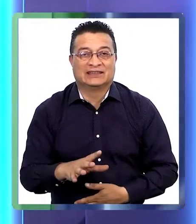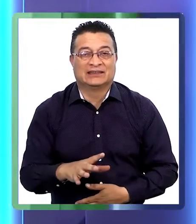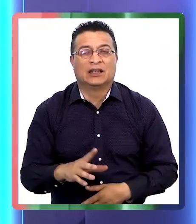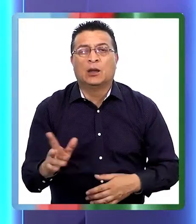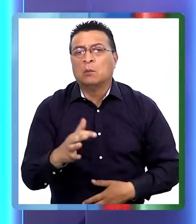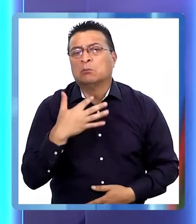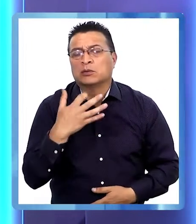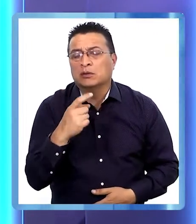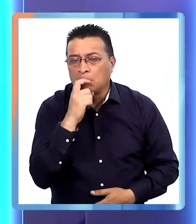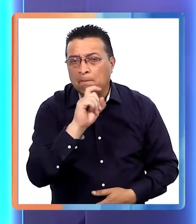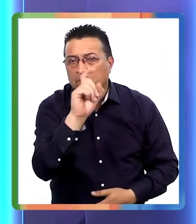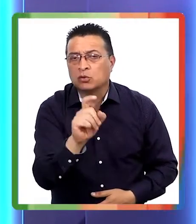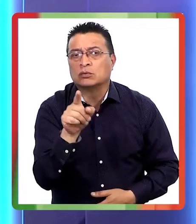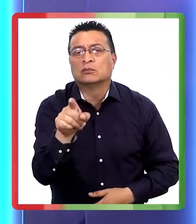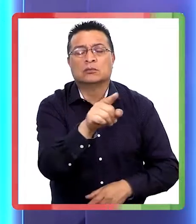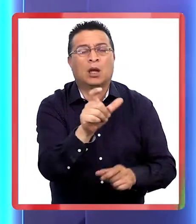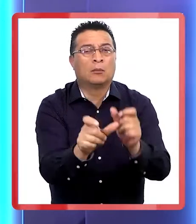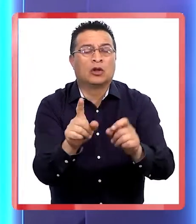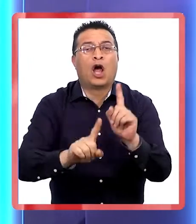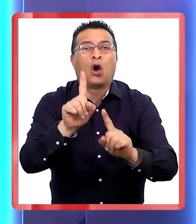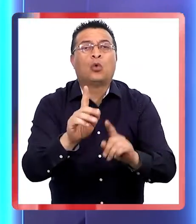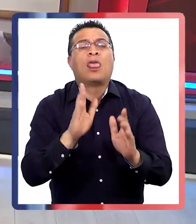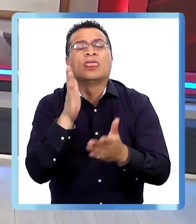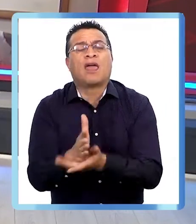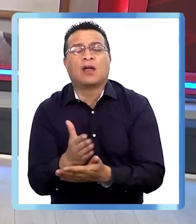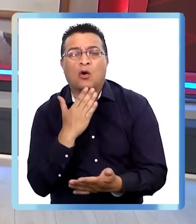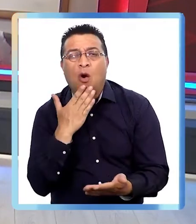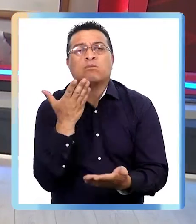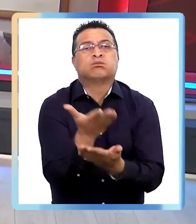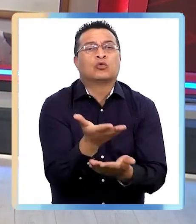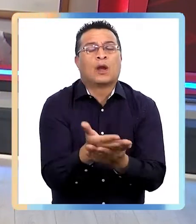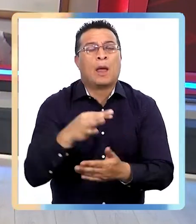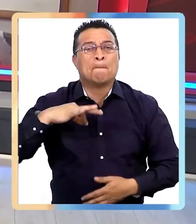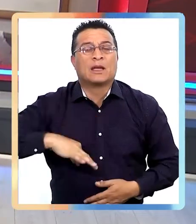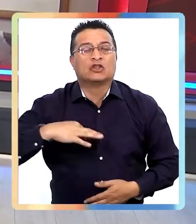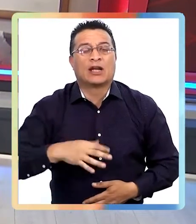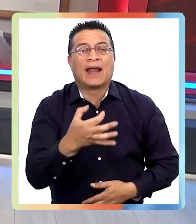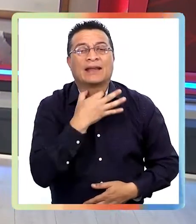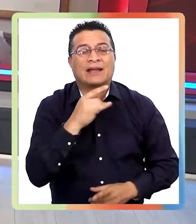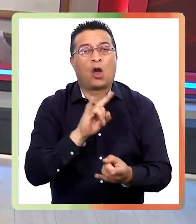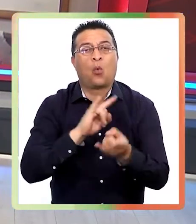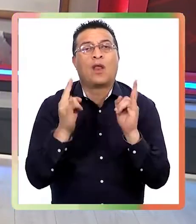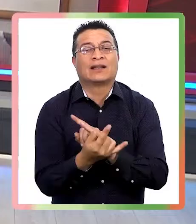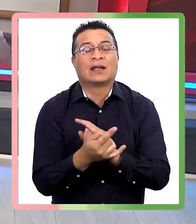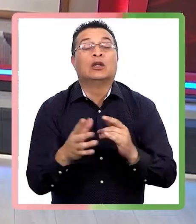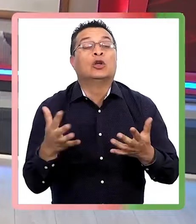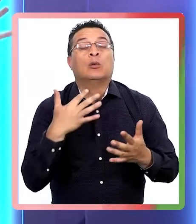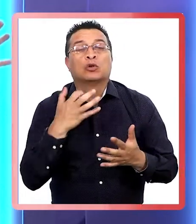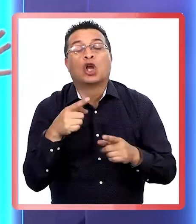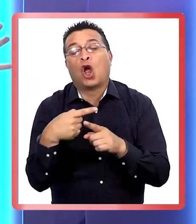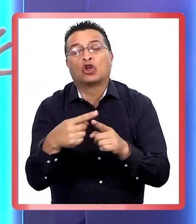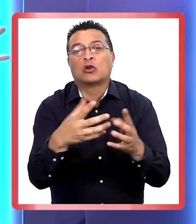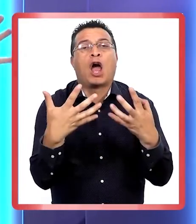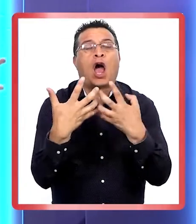país. ¿Por qué, le pregunto de inmediato, algunas personas tienen que postular a esta pensión garantizada universal y por qué